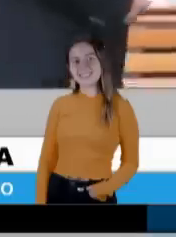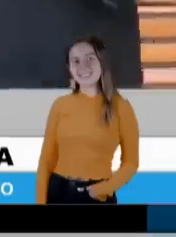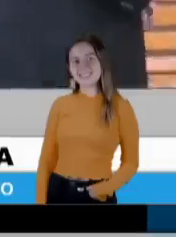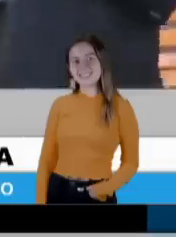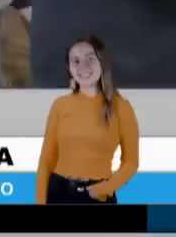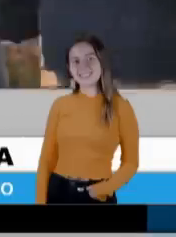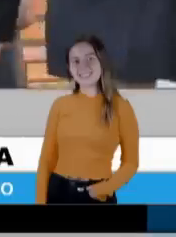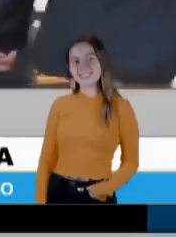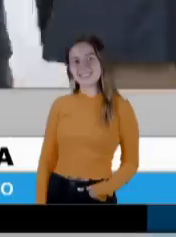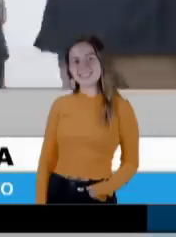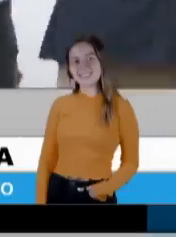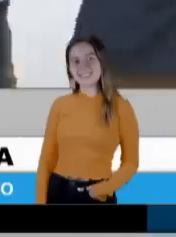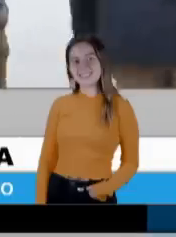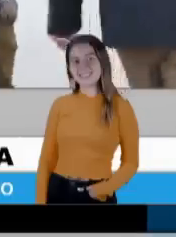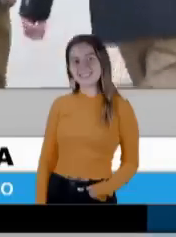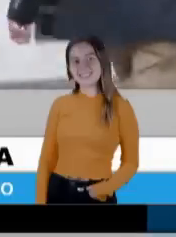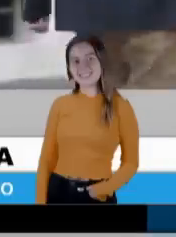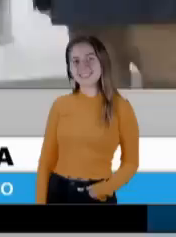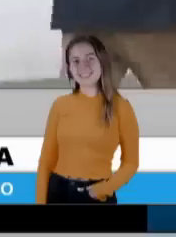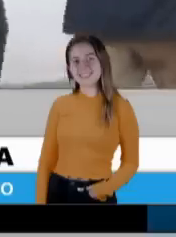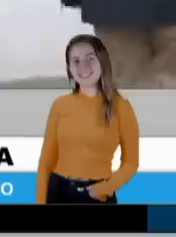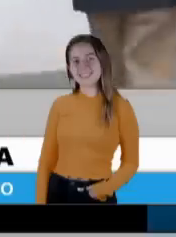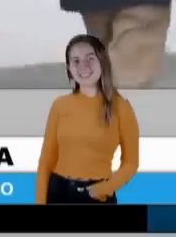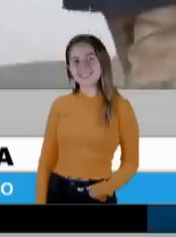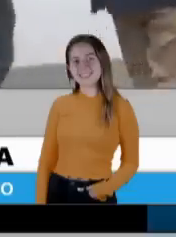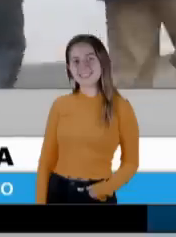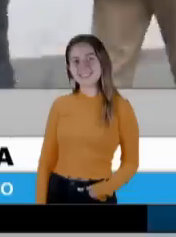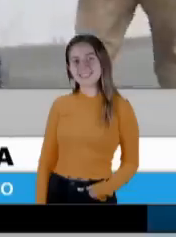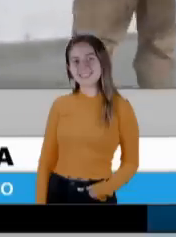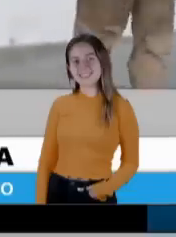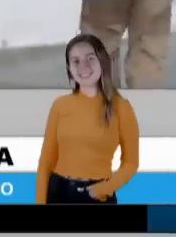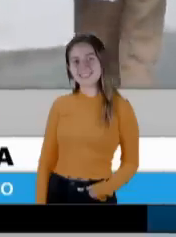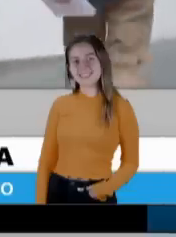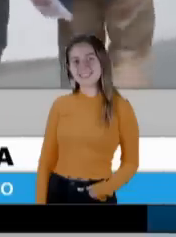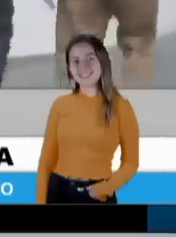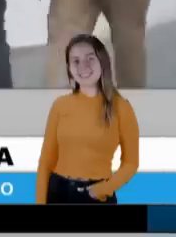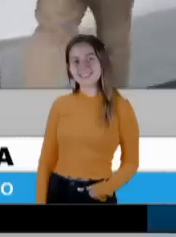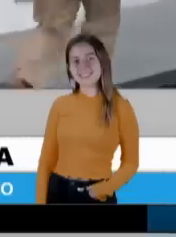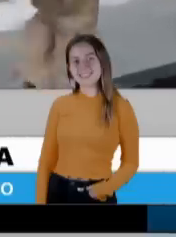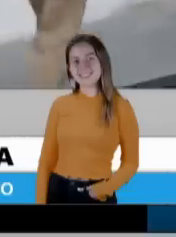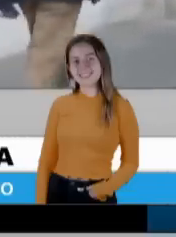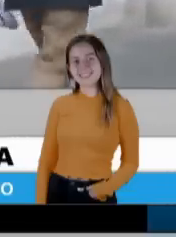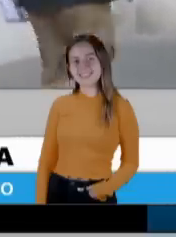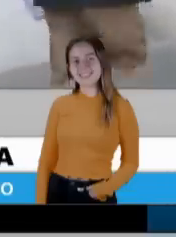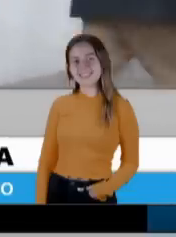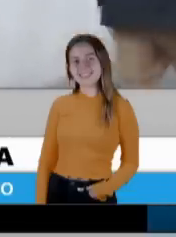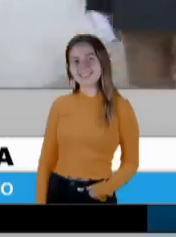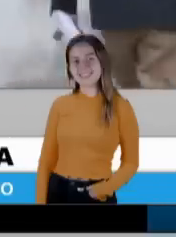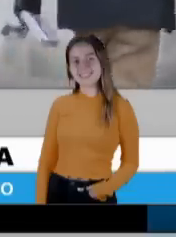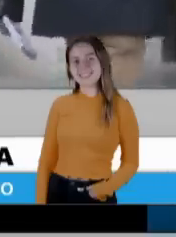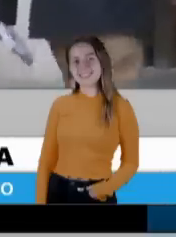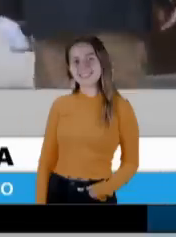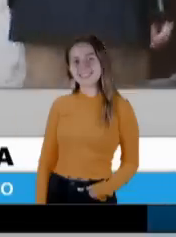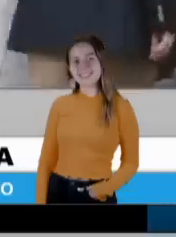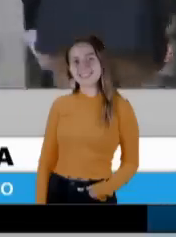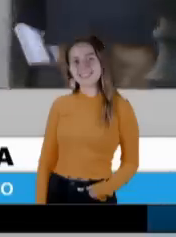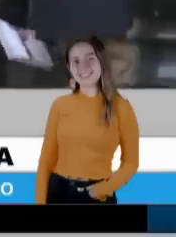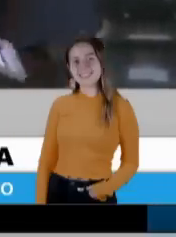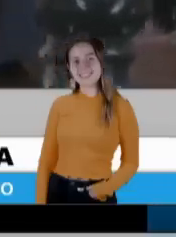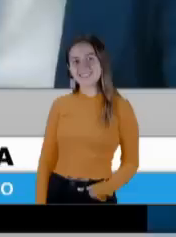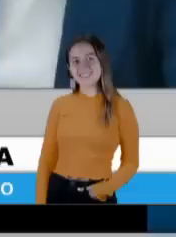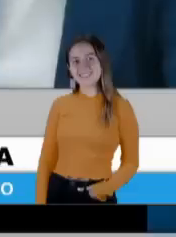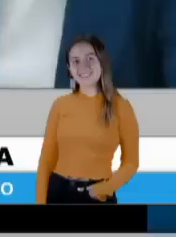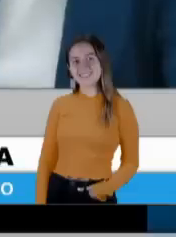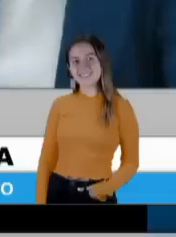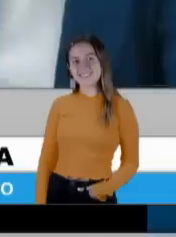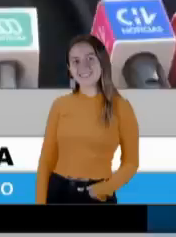de nuestro medio asociado CNN Chile, primero, a ver, Delpin dijo en un video, lo primero dijo, les pido a aquellos cuya opción no sea la